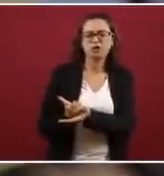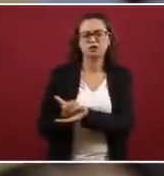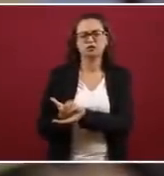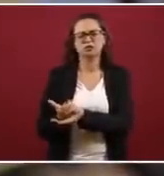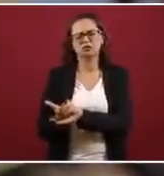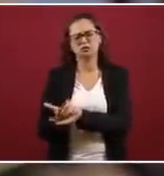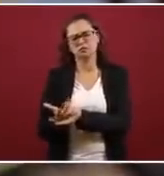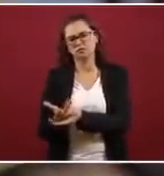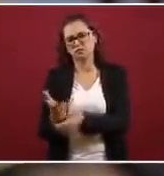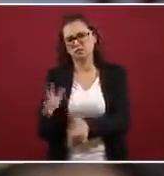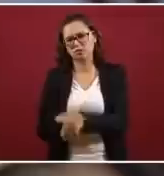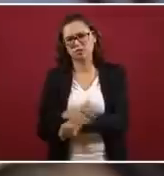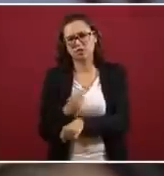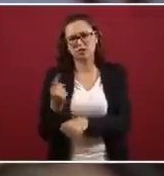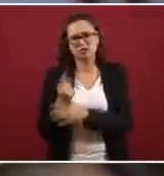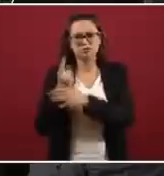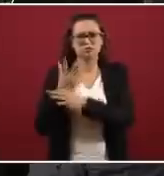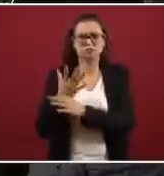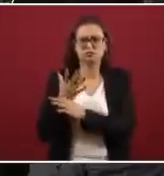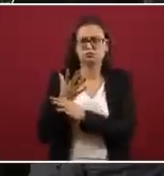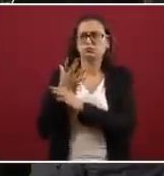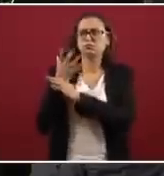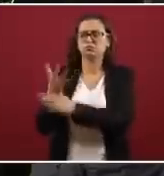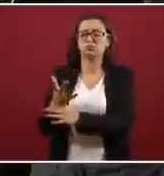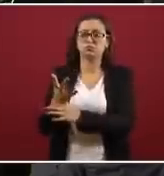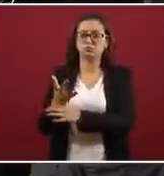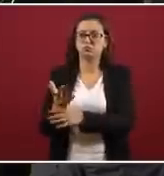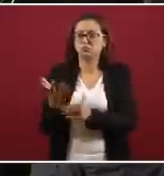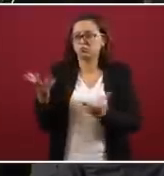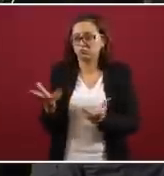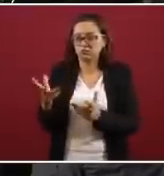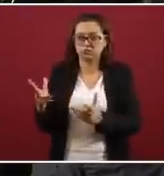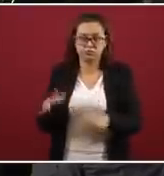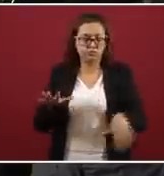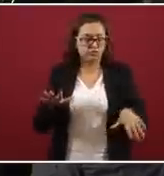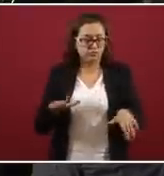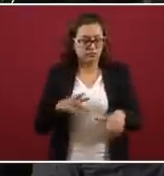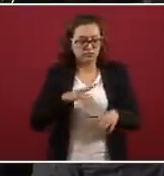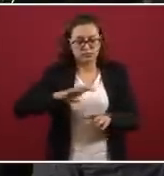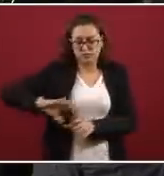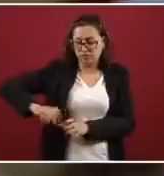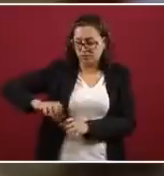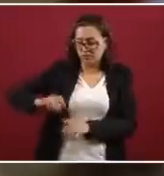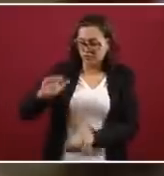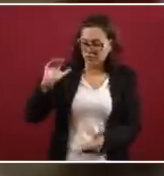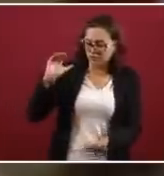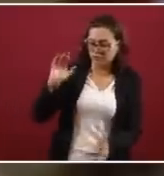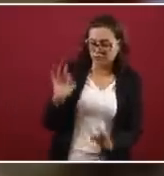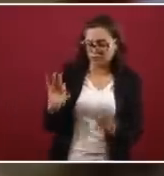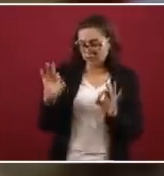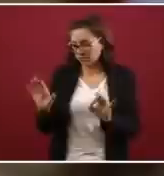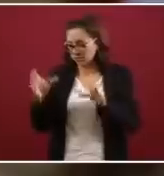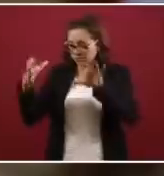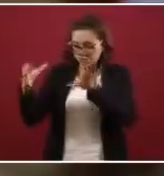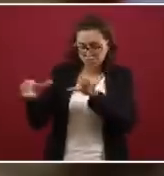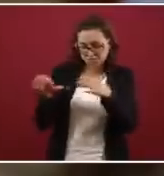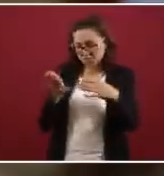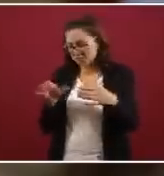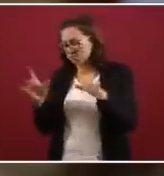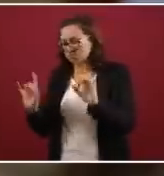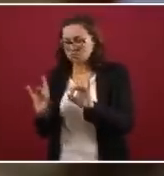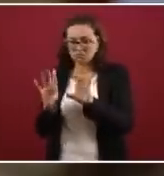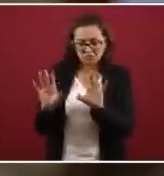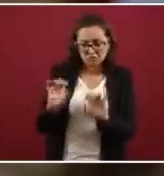argumento es que solo así pueden garantizar que haya un buen estado físico de los cilindros y que no se generen